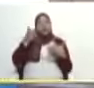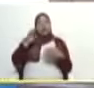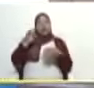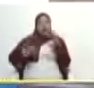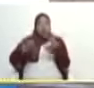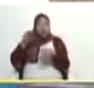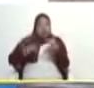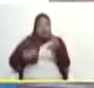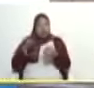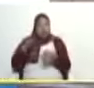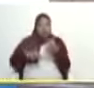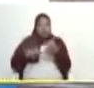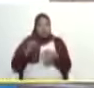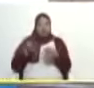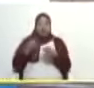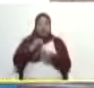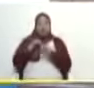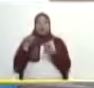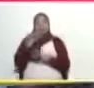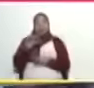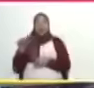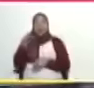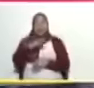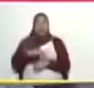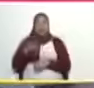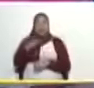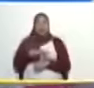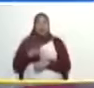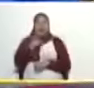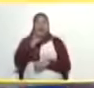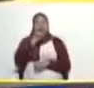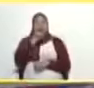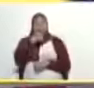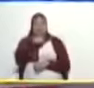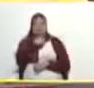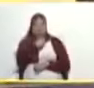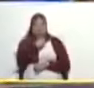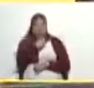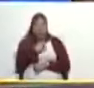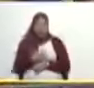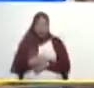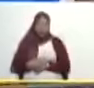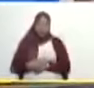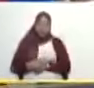tributaria que va a ser el financiamiento de la gran misión Abuelos y Abuelas.